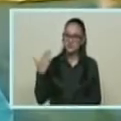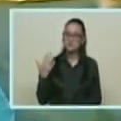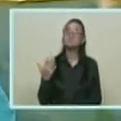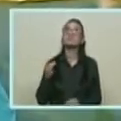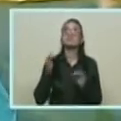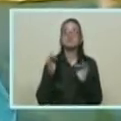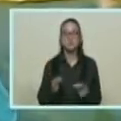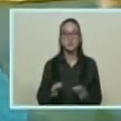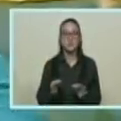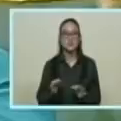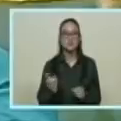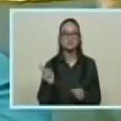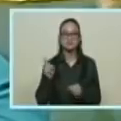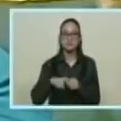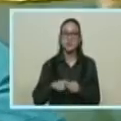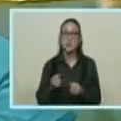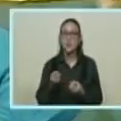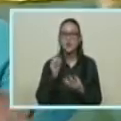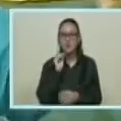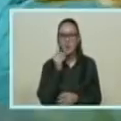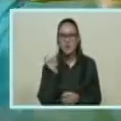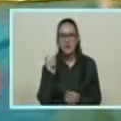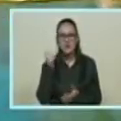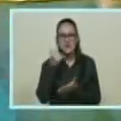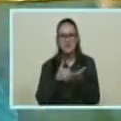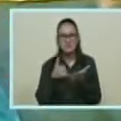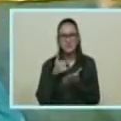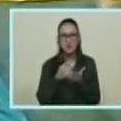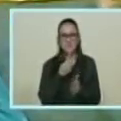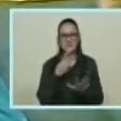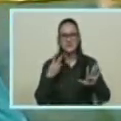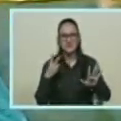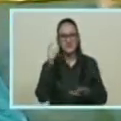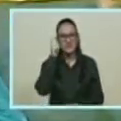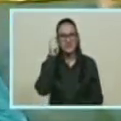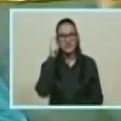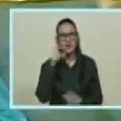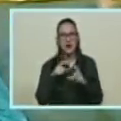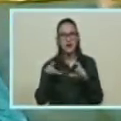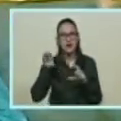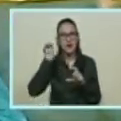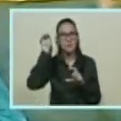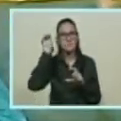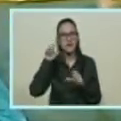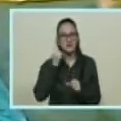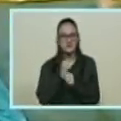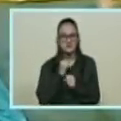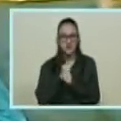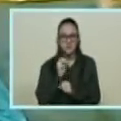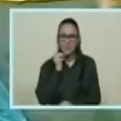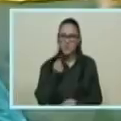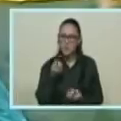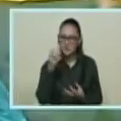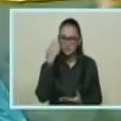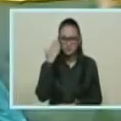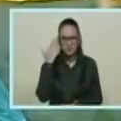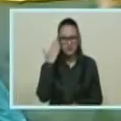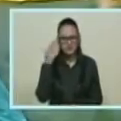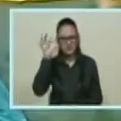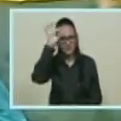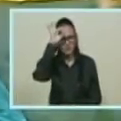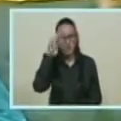hecho. ¿Ustedes saben cuántos jóvenes se inscribieron en 27 días a través del carnet de la patria en Chamba Juvenil?